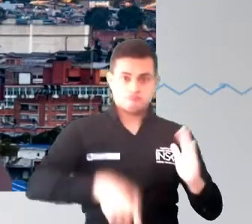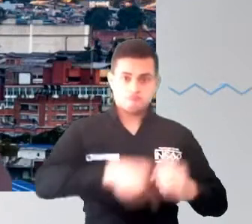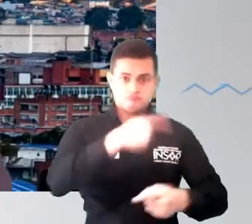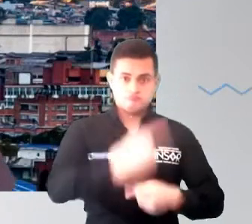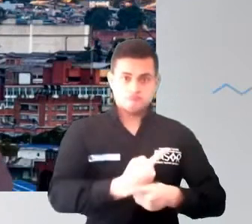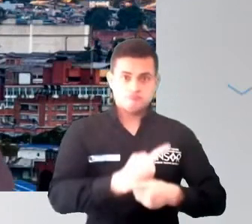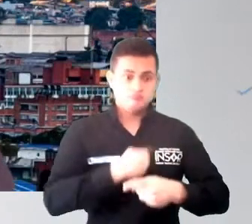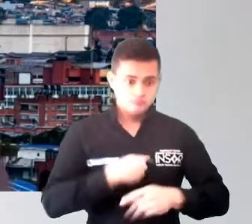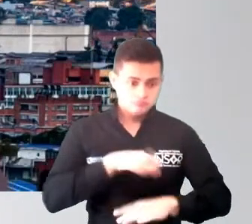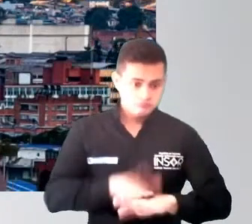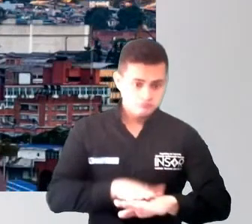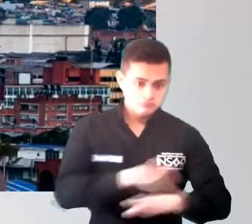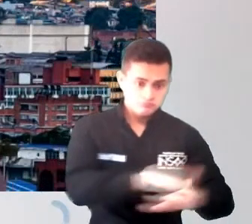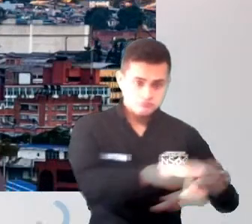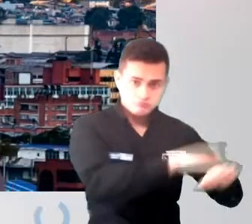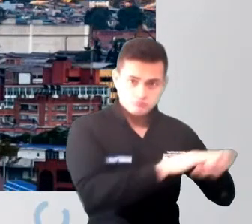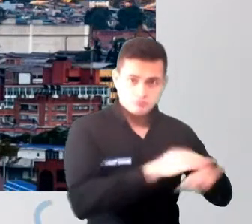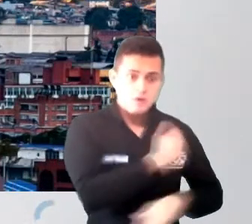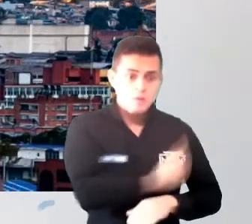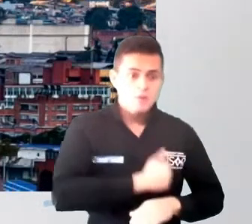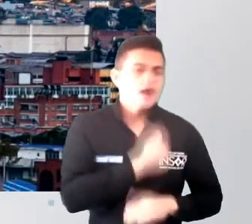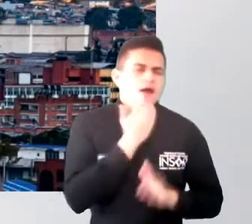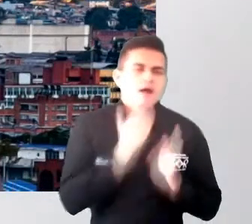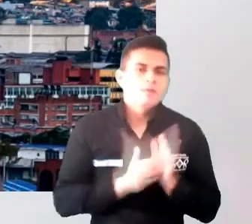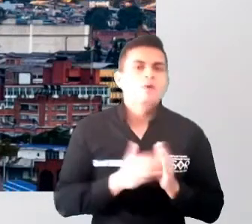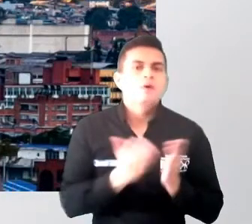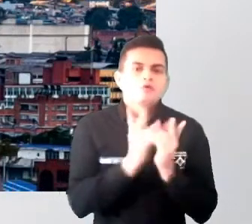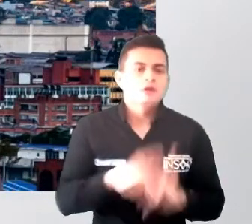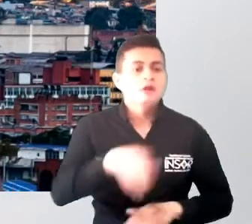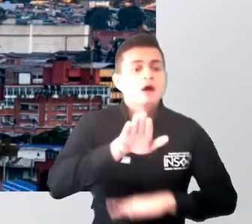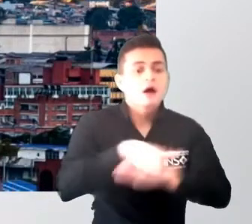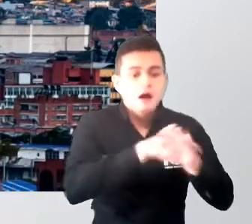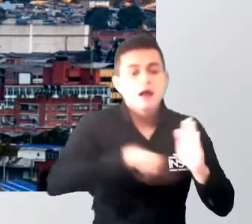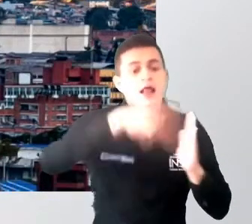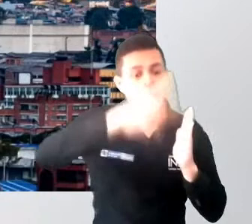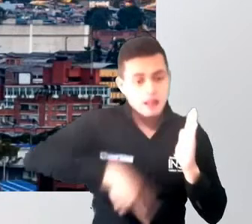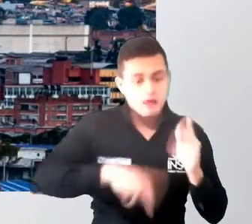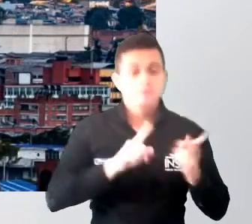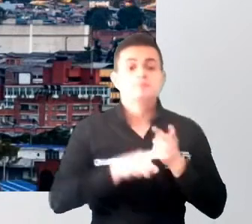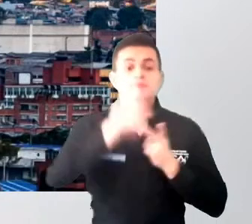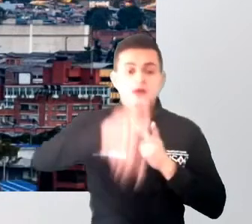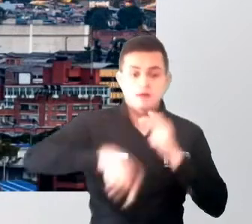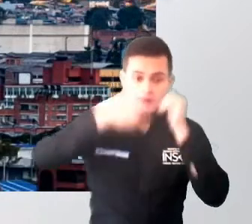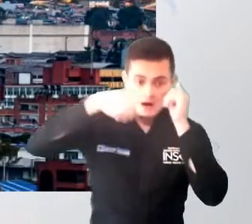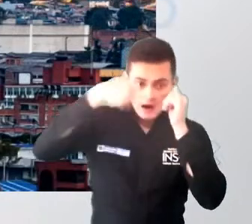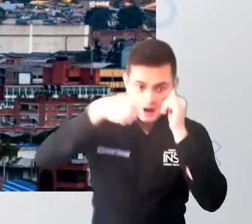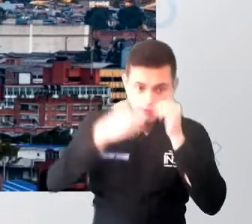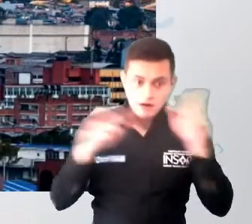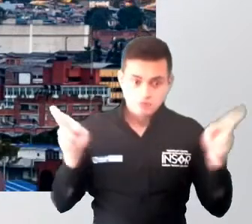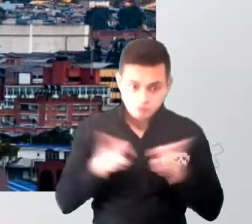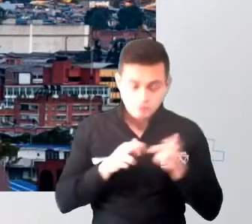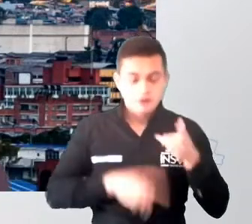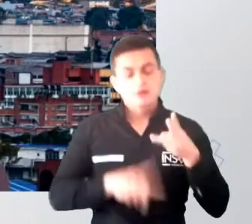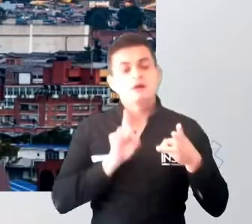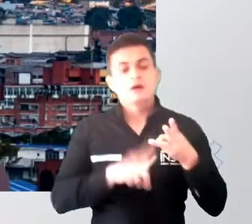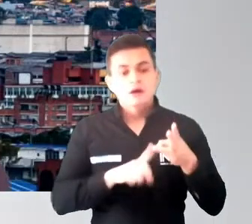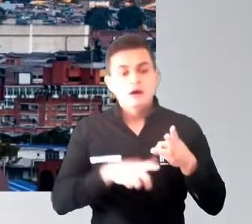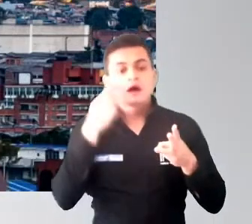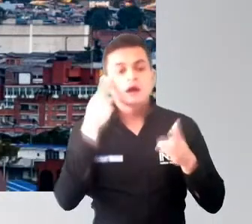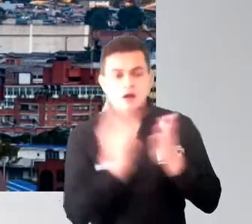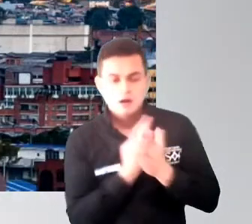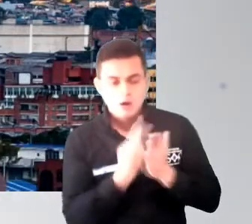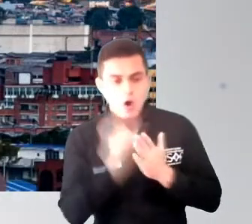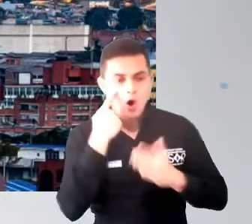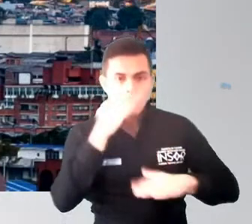ustedes lean este material, hagan este pregrabado, revisen esto otro y